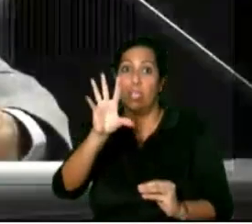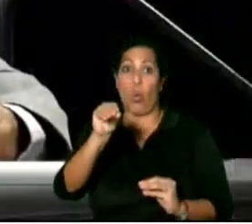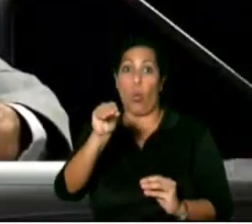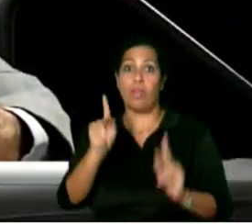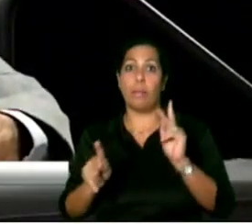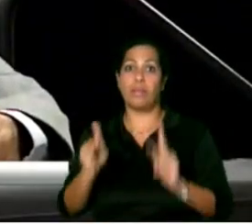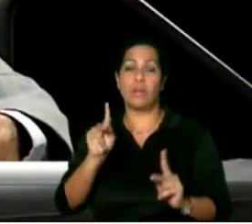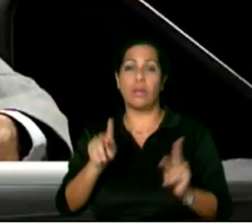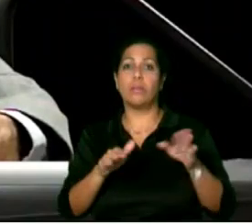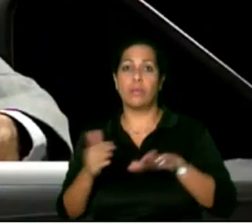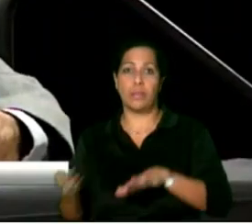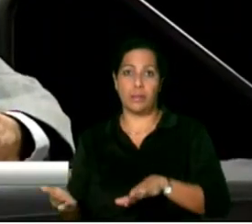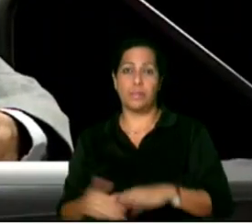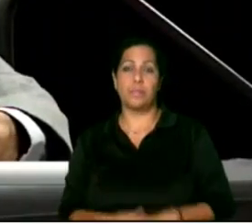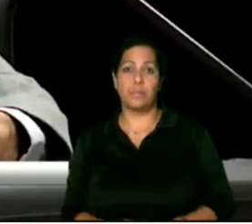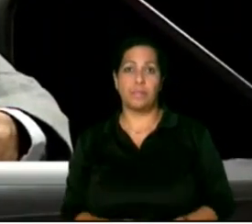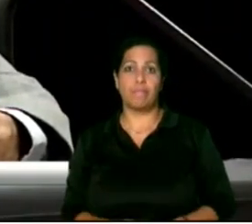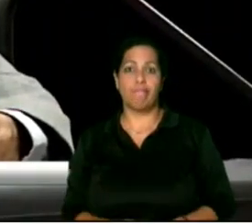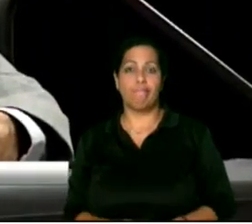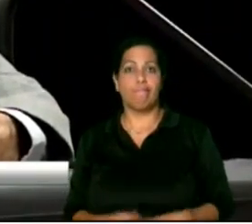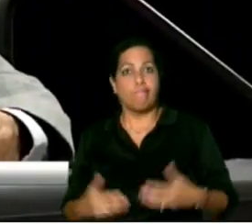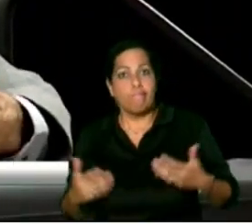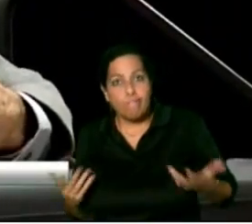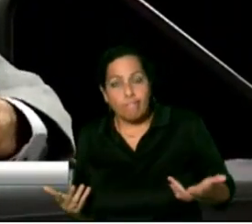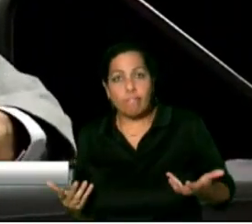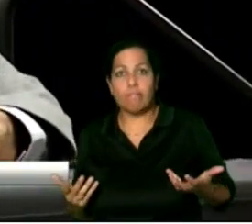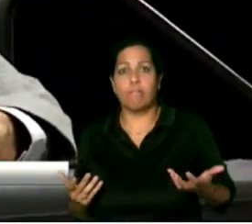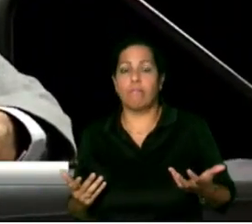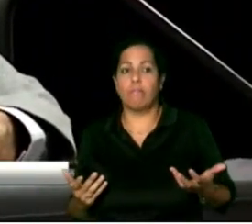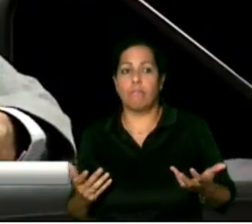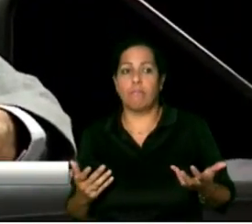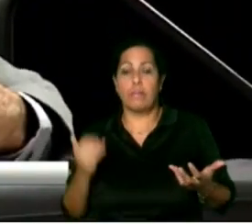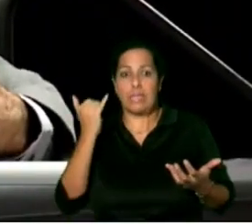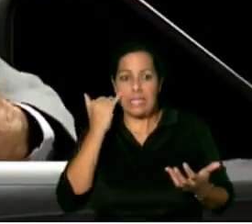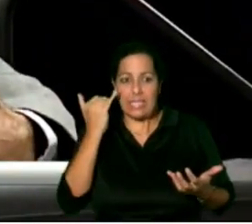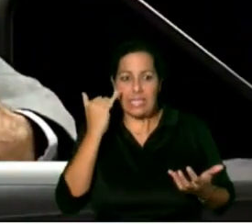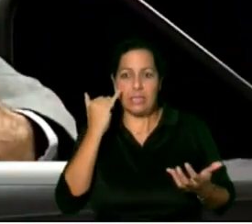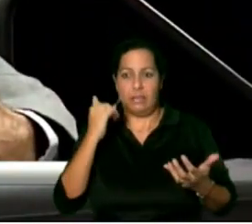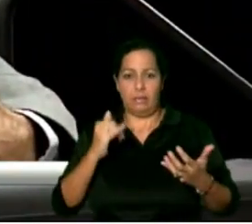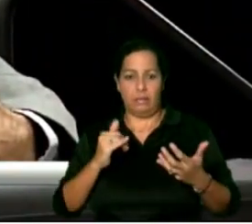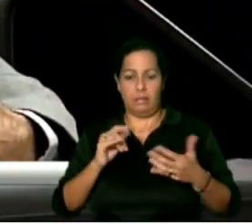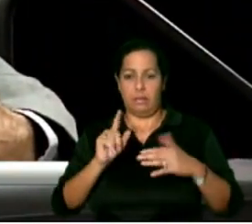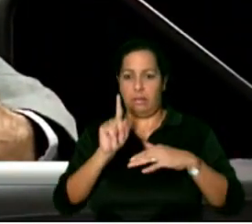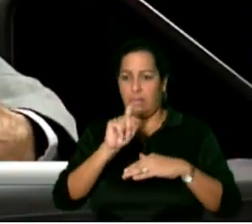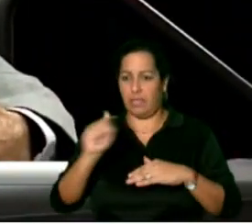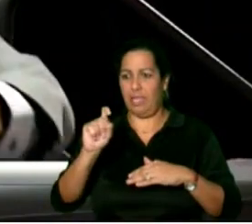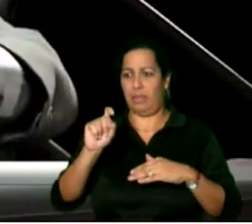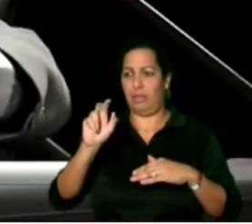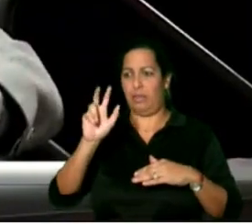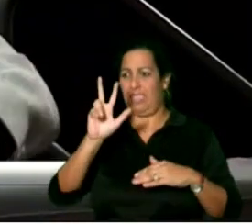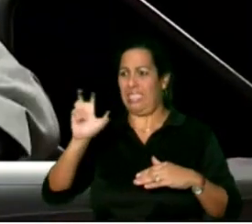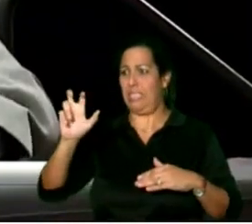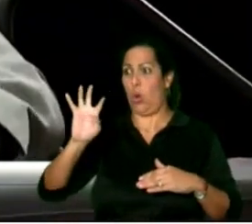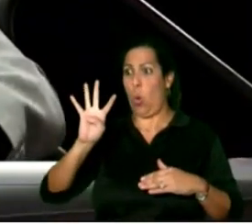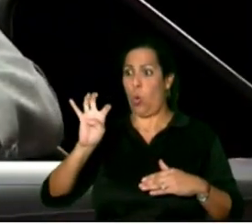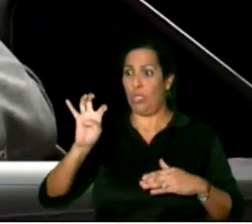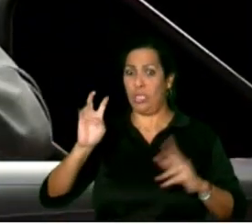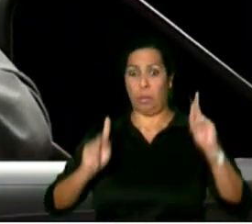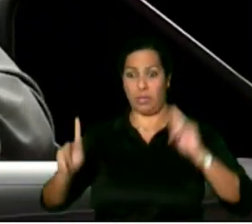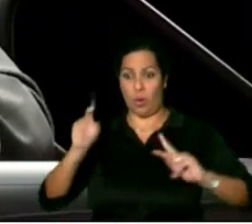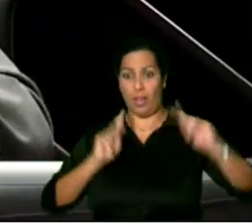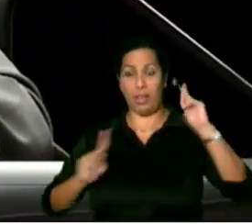Mientras el nivel de contagio se mantenga en 300 o 400 casos diarios, 7 a